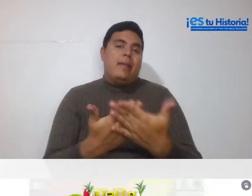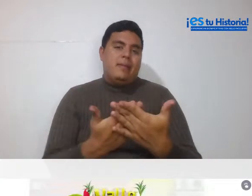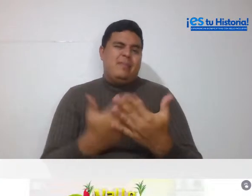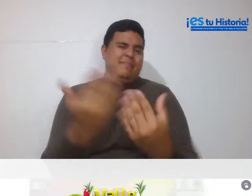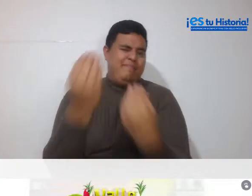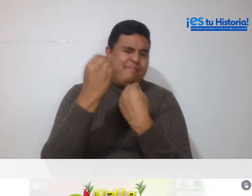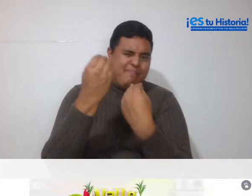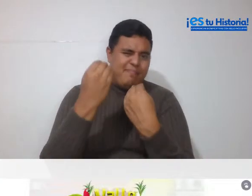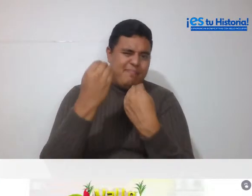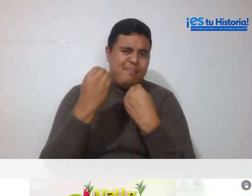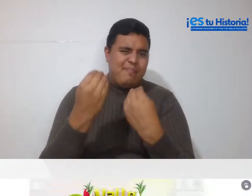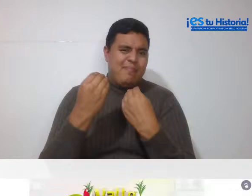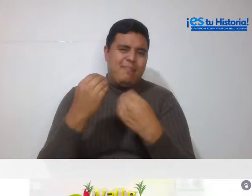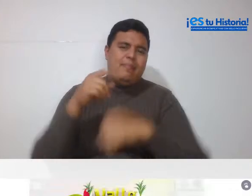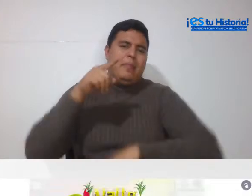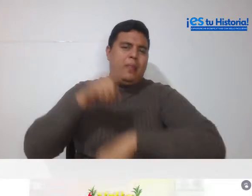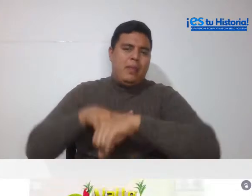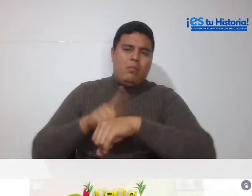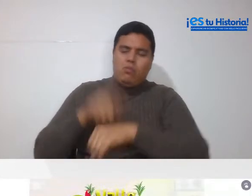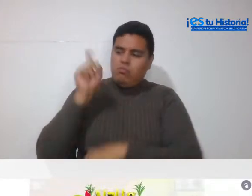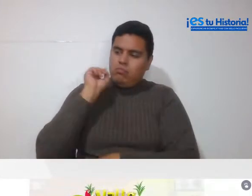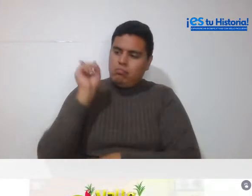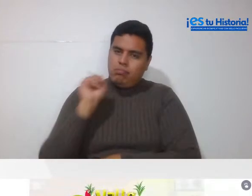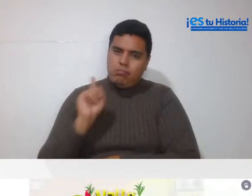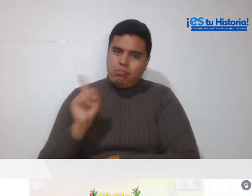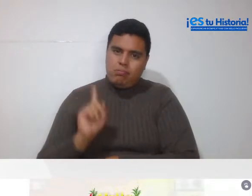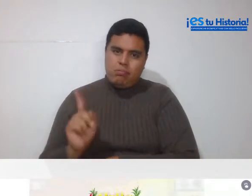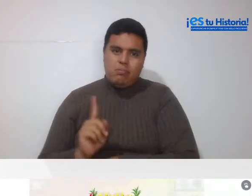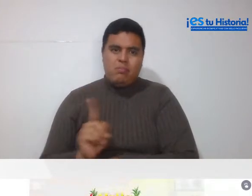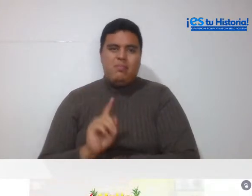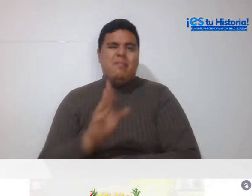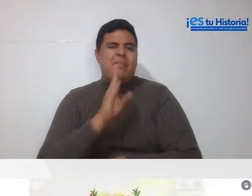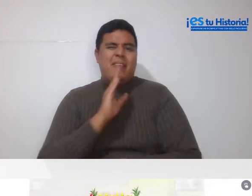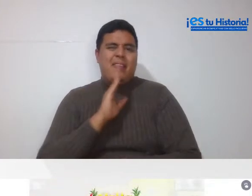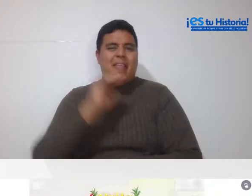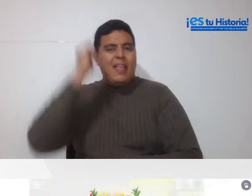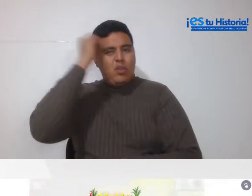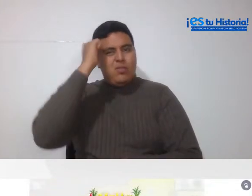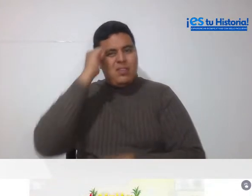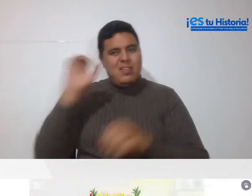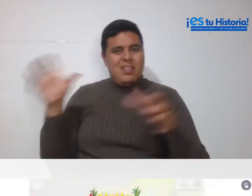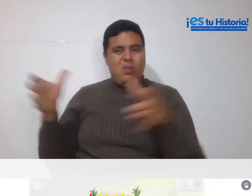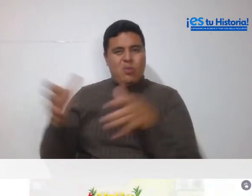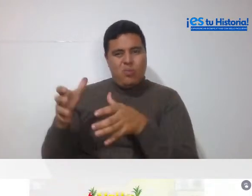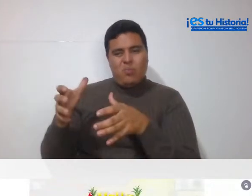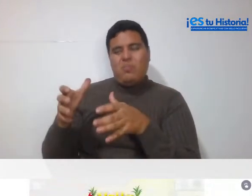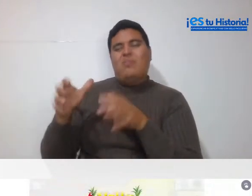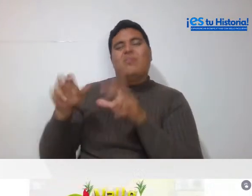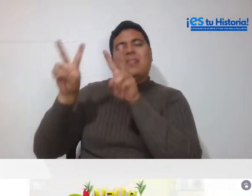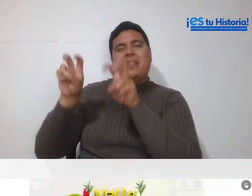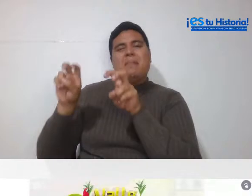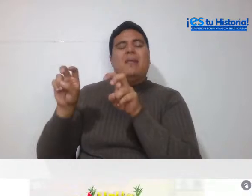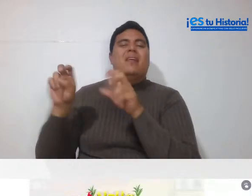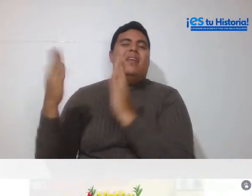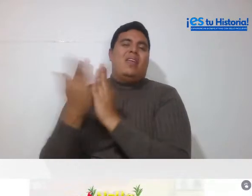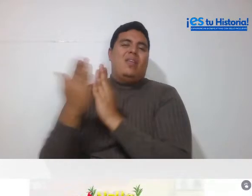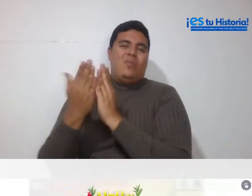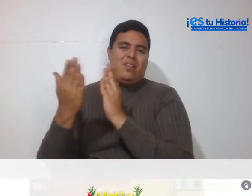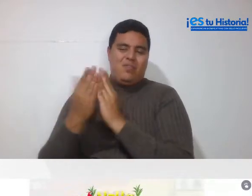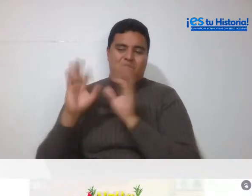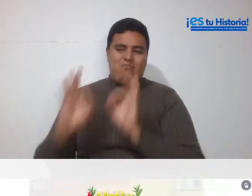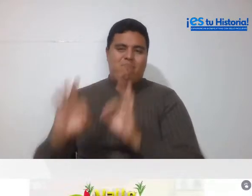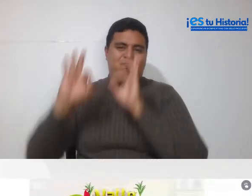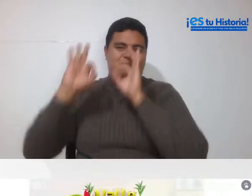durante todo este tiempo con docentes que están alrededor de la educación tratando de apalancar la